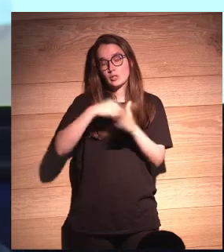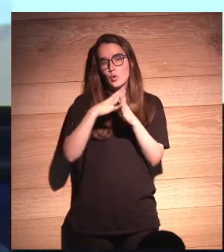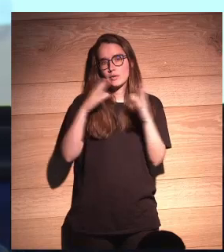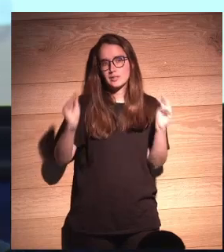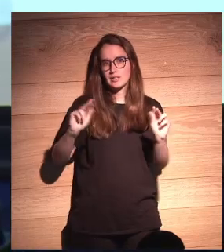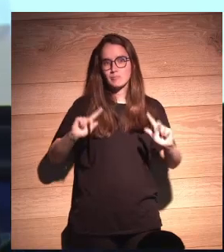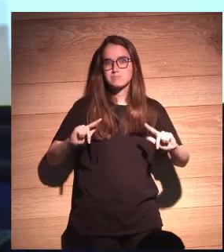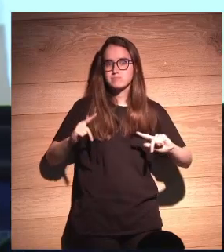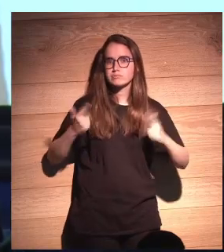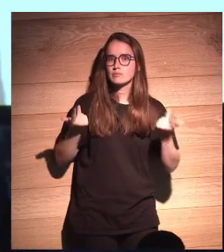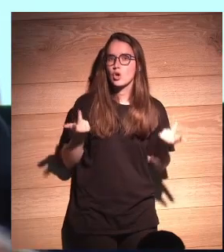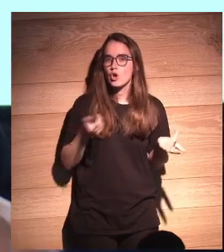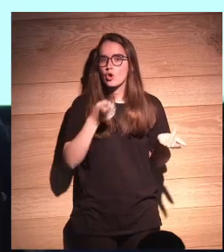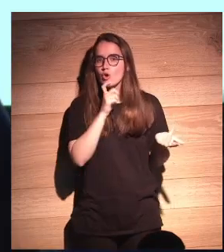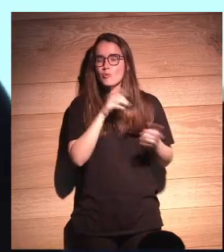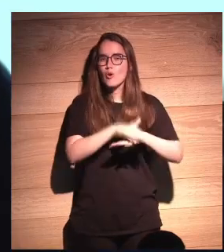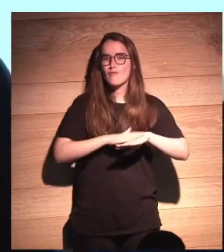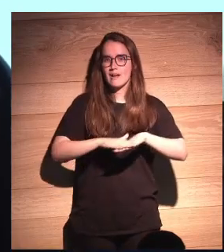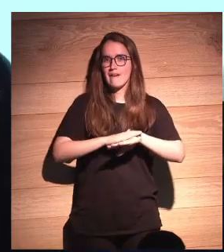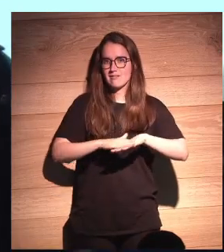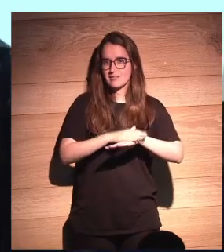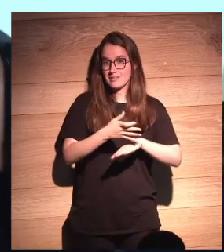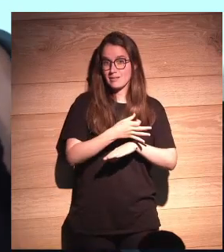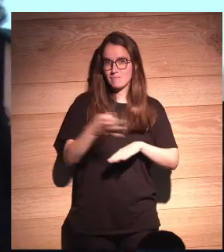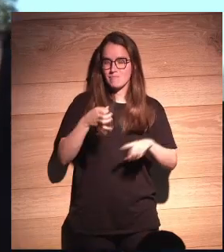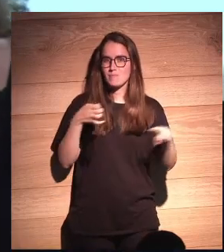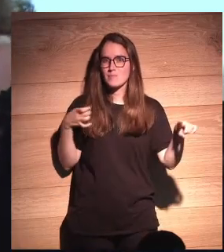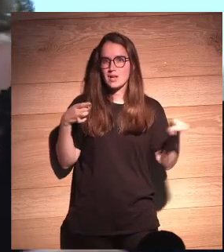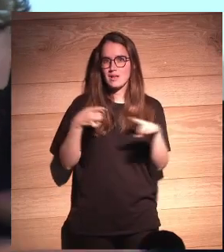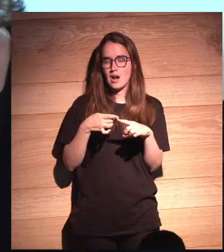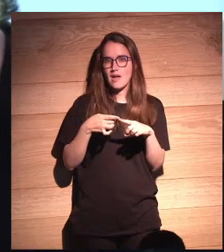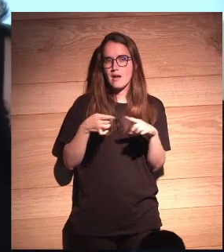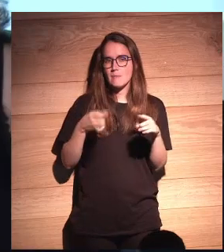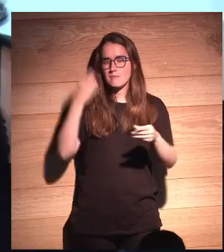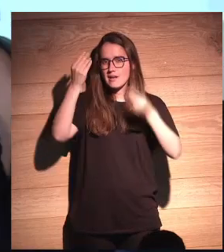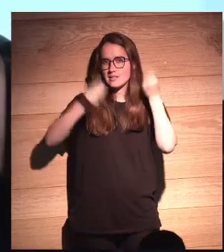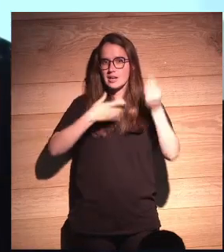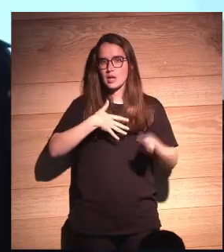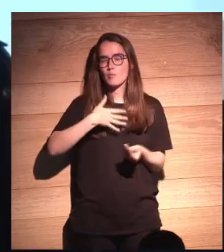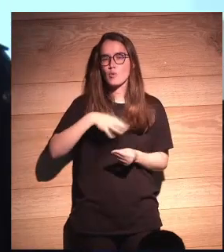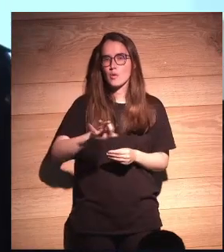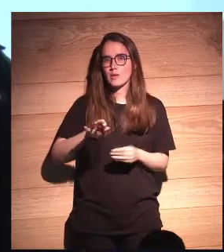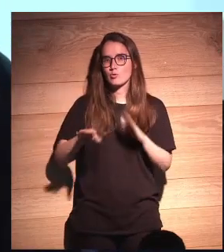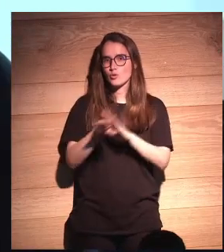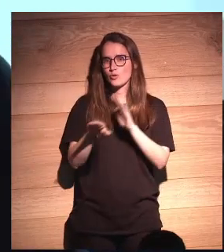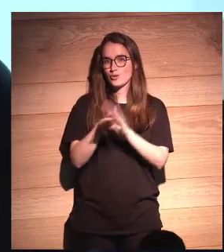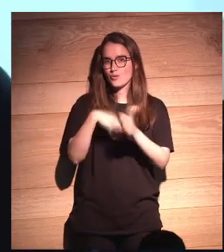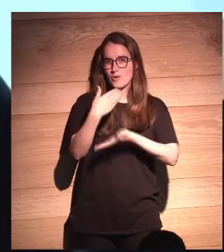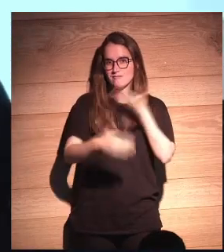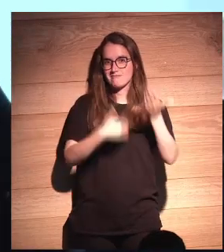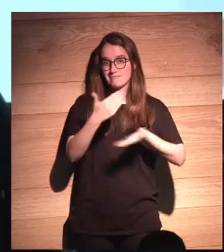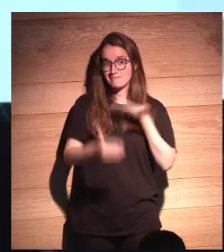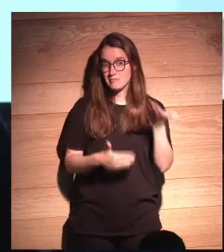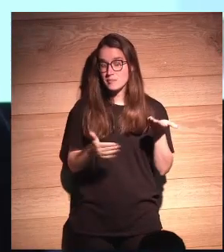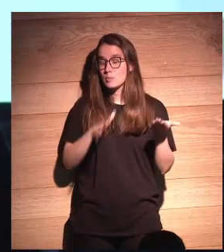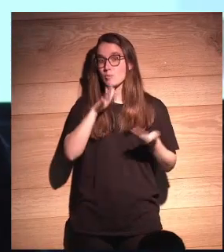nos dio como la base perfecta para creer que podíamos seguir adelante con ese